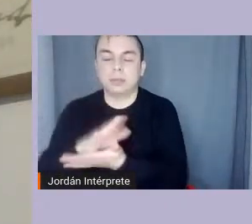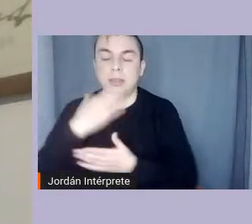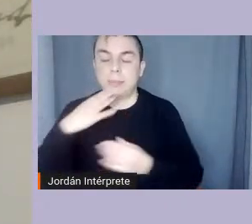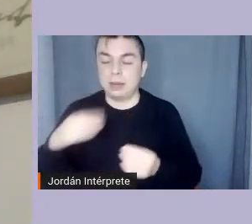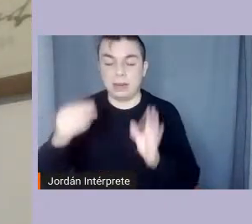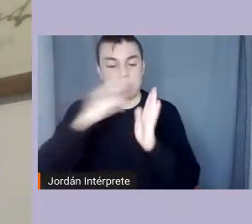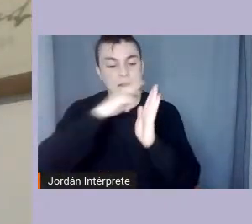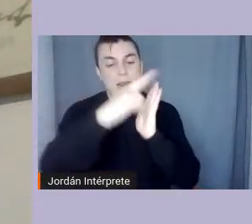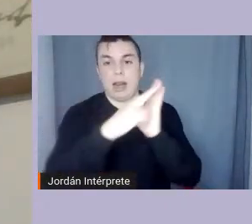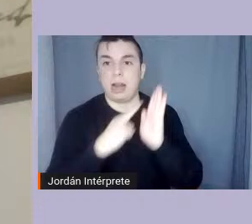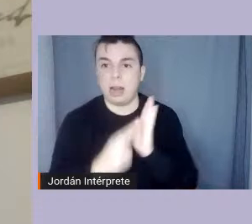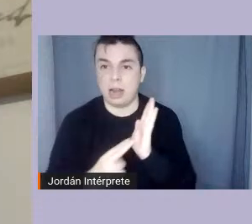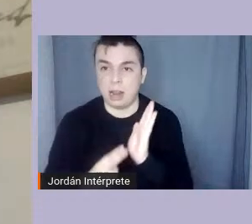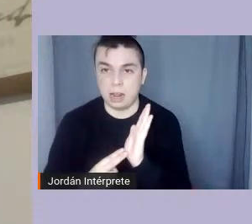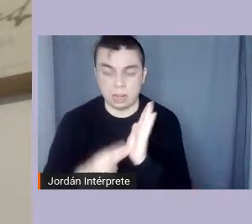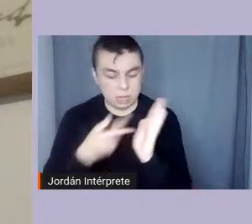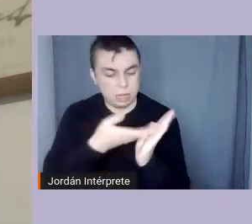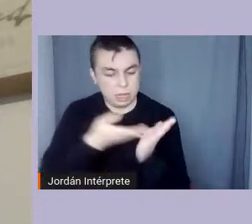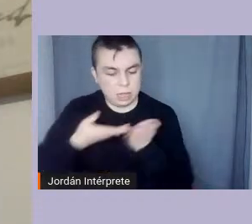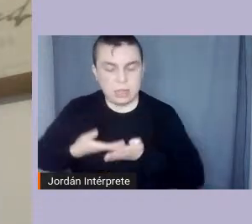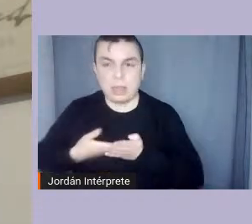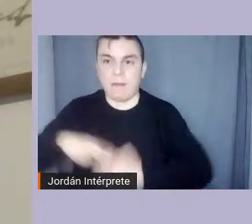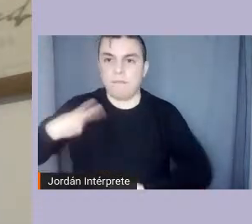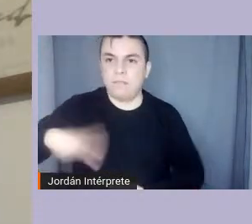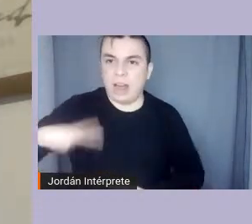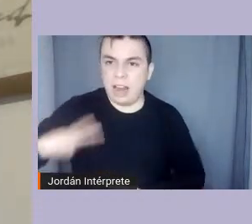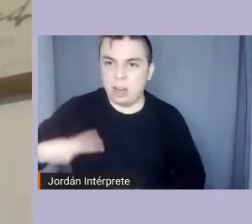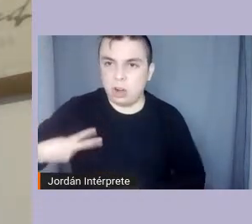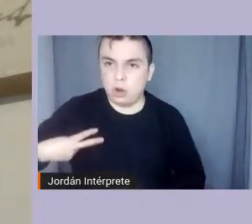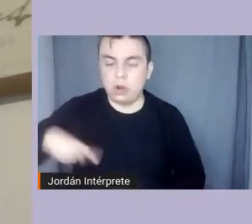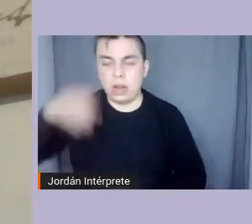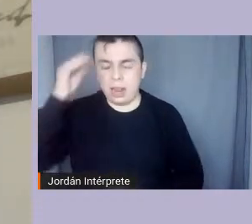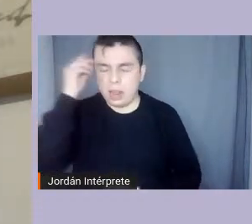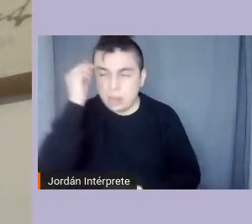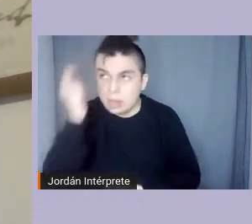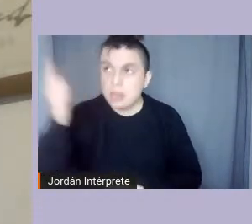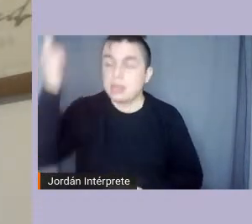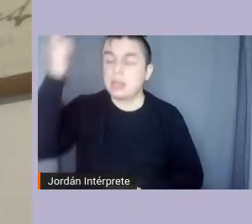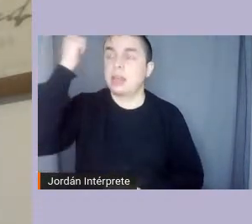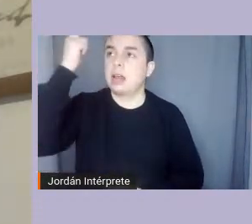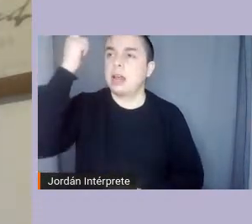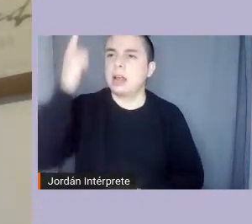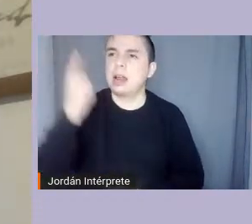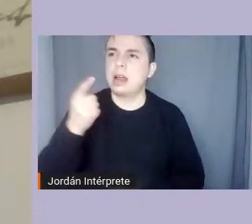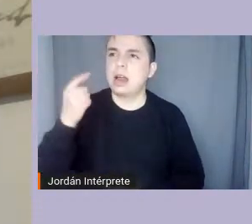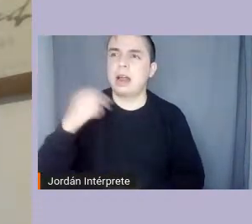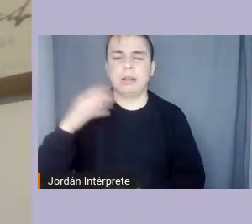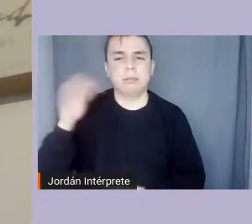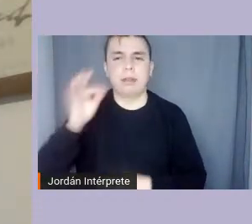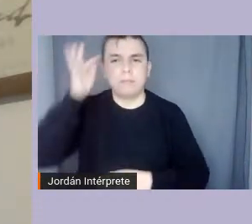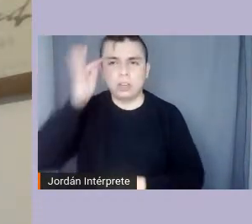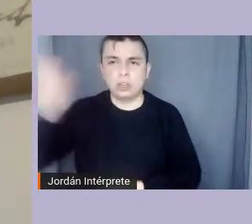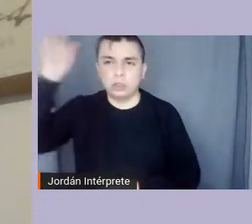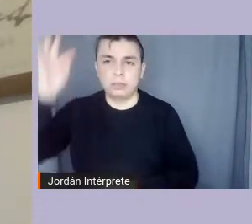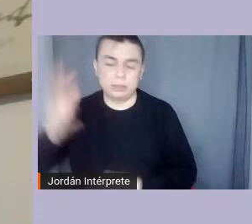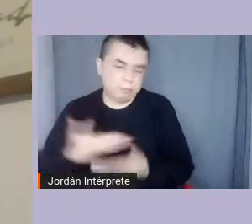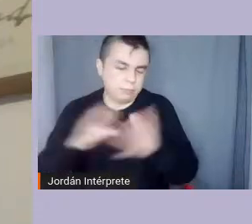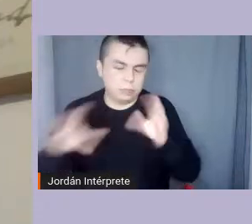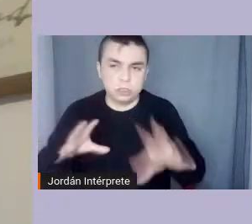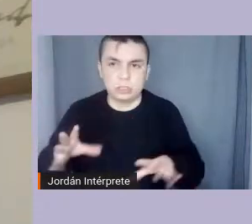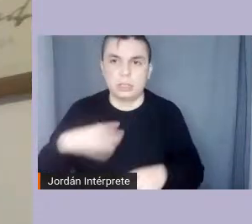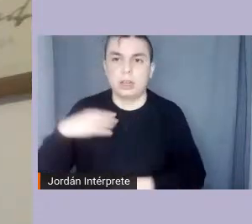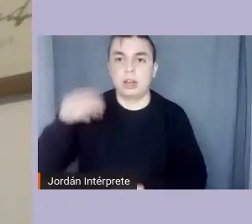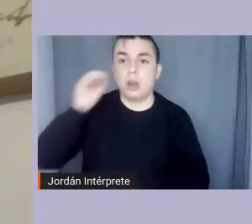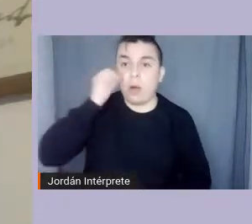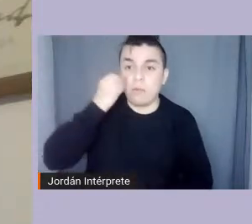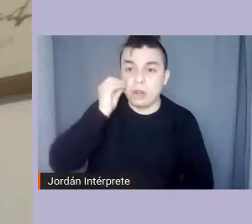hábitos, etc. La mamá y el papá, los abuelitos que le cantan a sus niños canciones